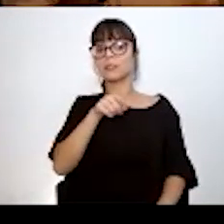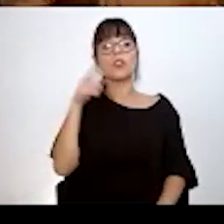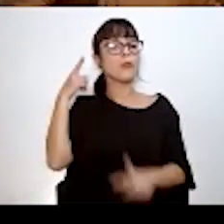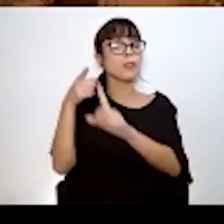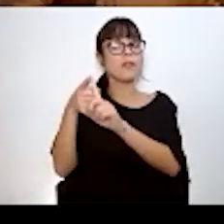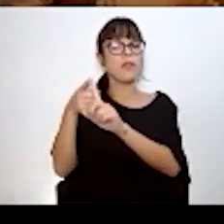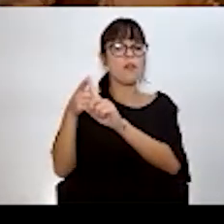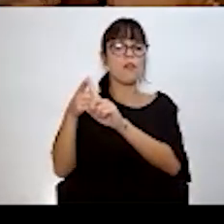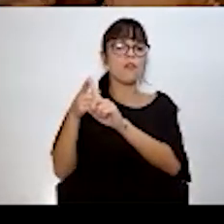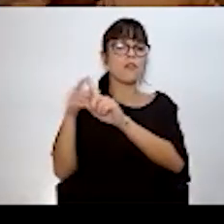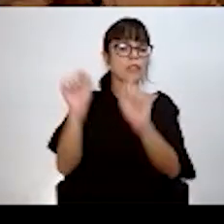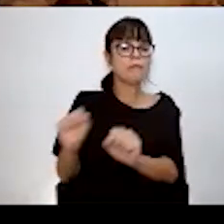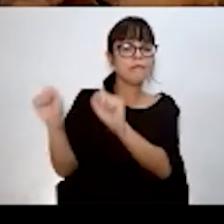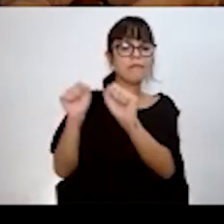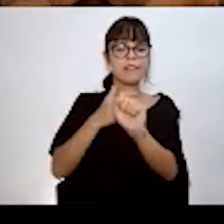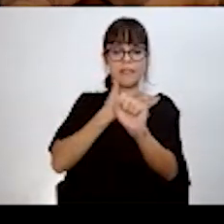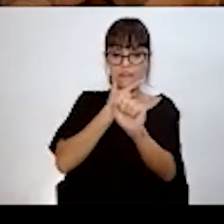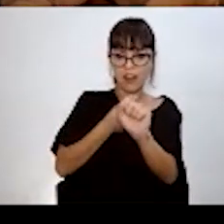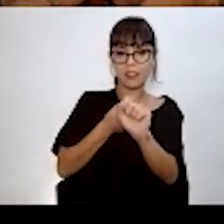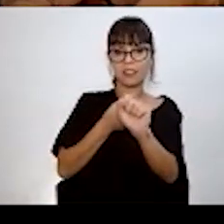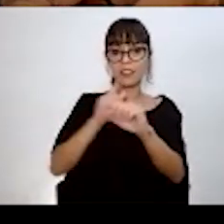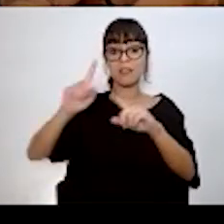y garantizar el acopio de gran volumen